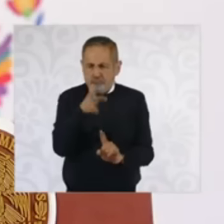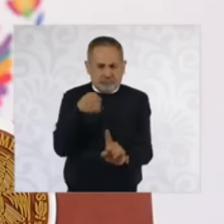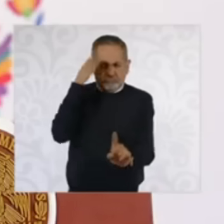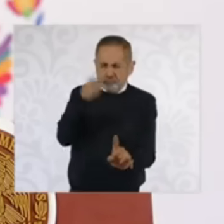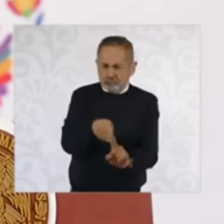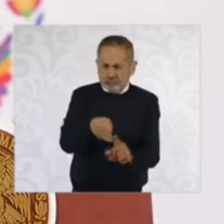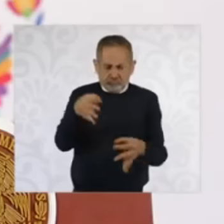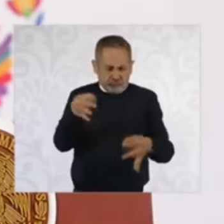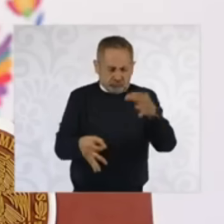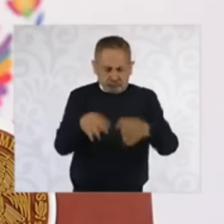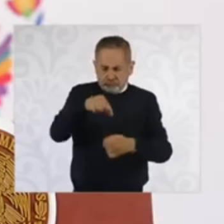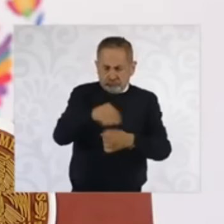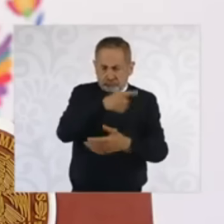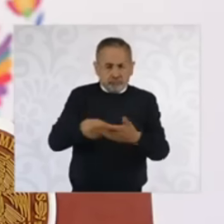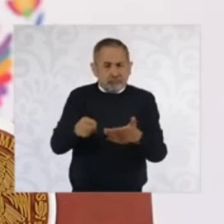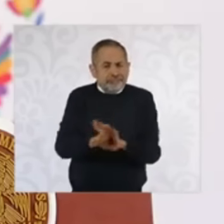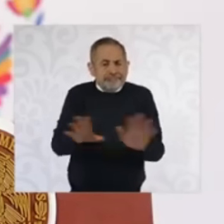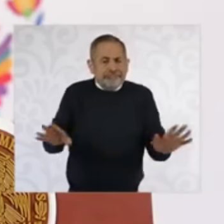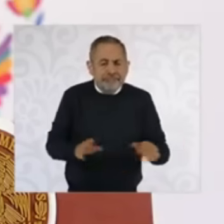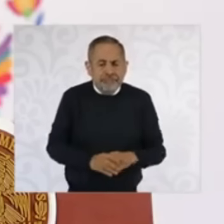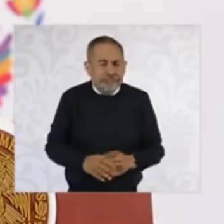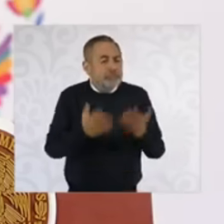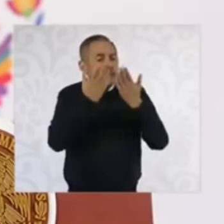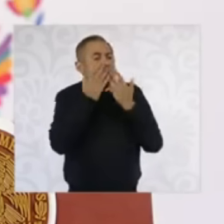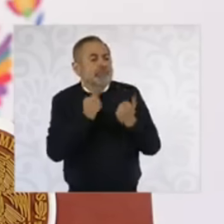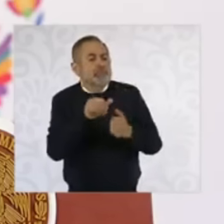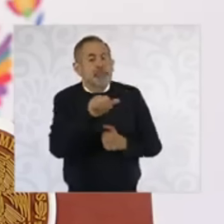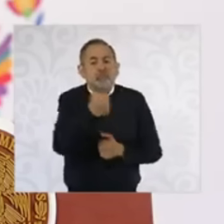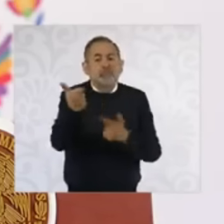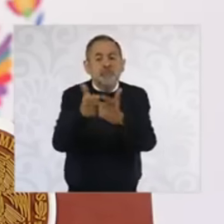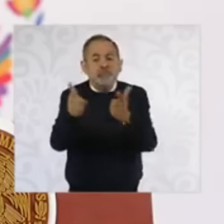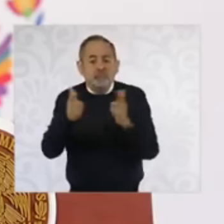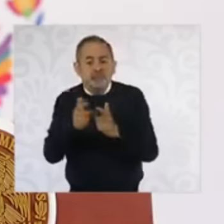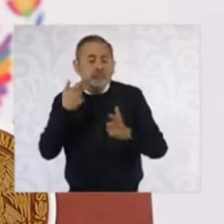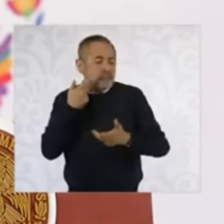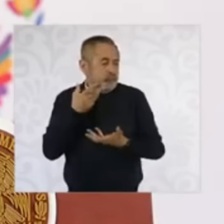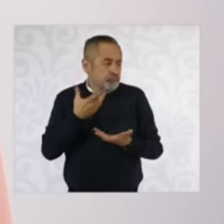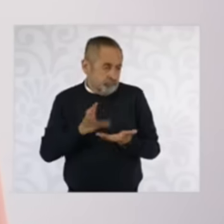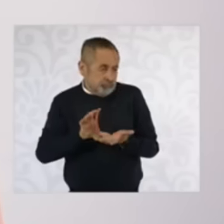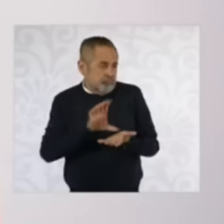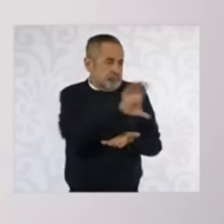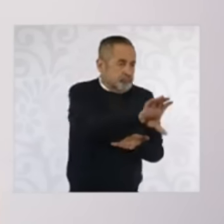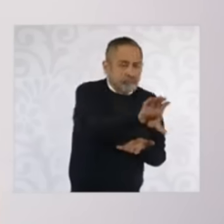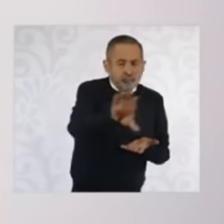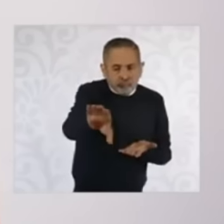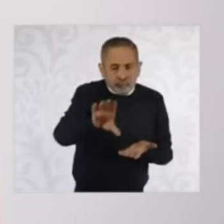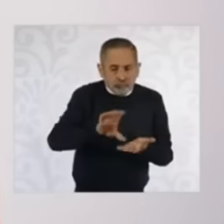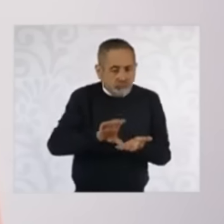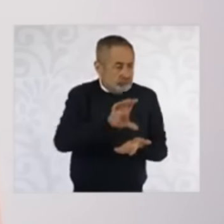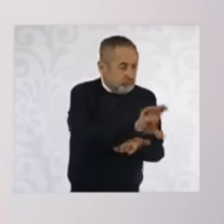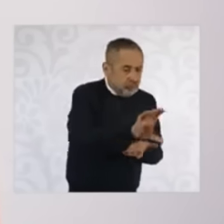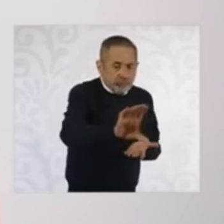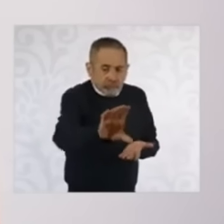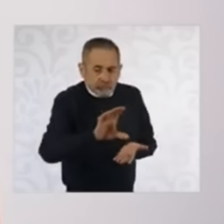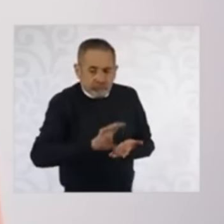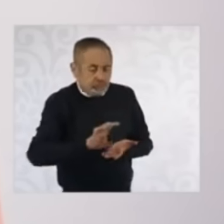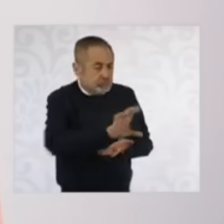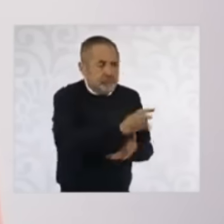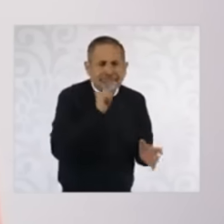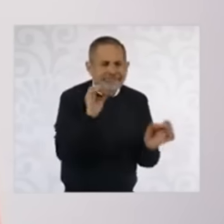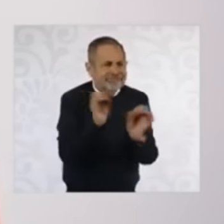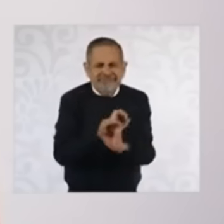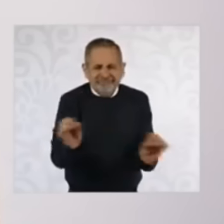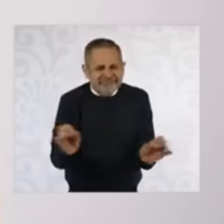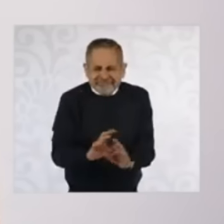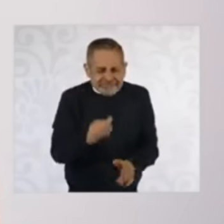magistradas o ministros ministras no hay no hay recurso público para las campañas es eh